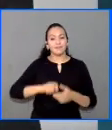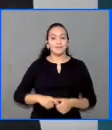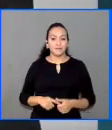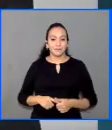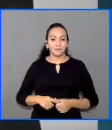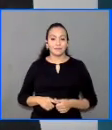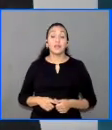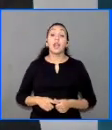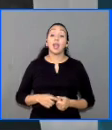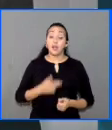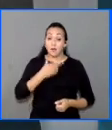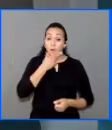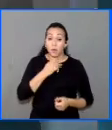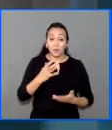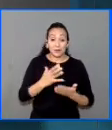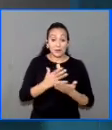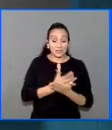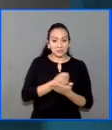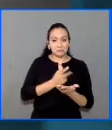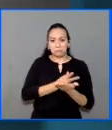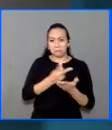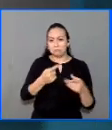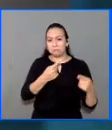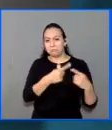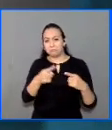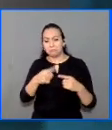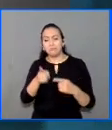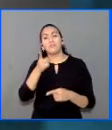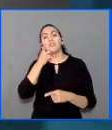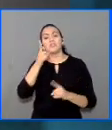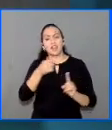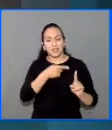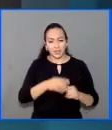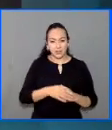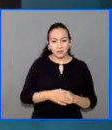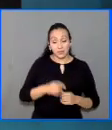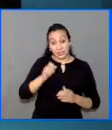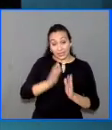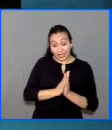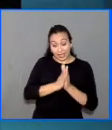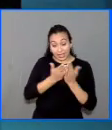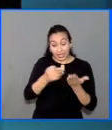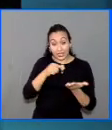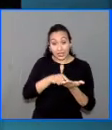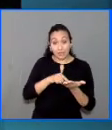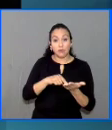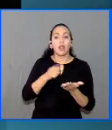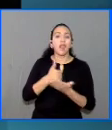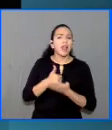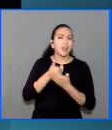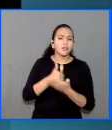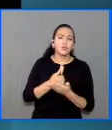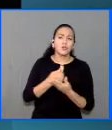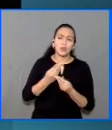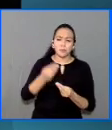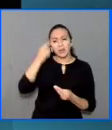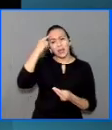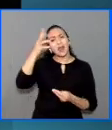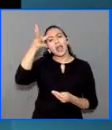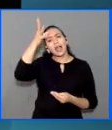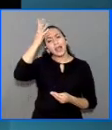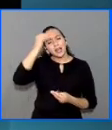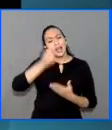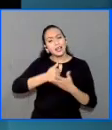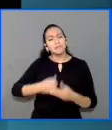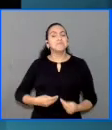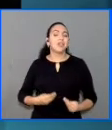ganó diversos premios, aseguraba que la literatura era un bálsamo y una fuente de aprendizaje sobre la vida de los demás,